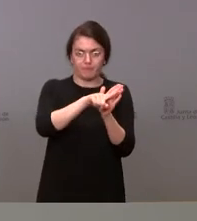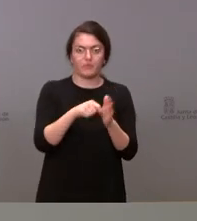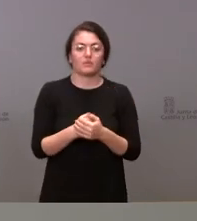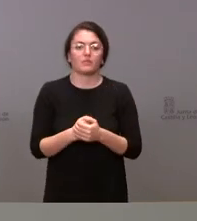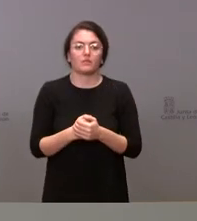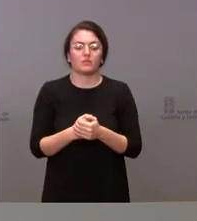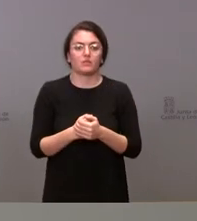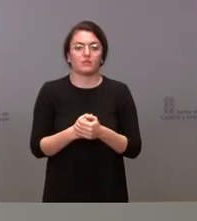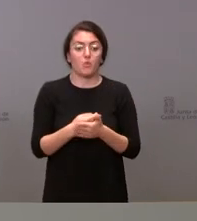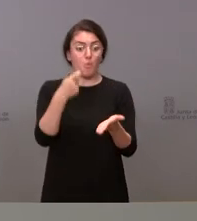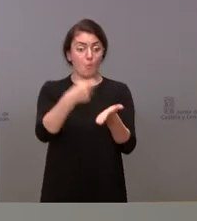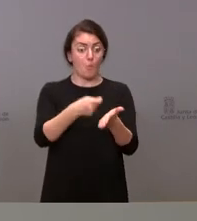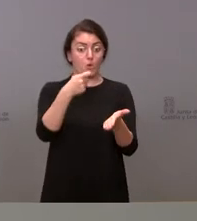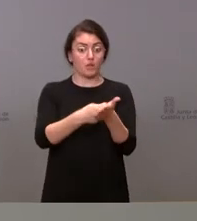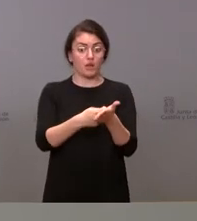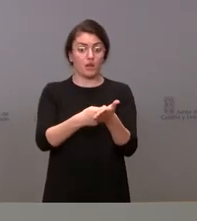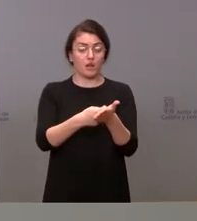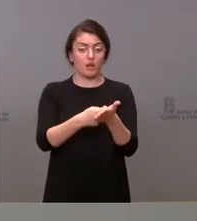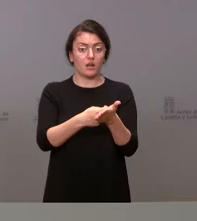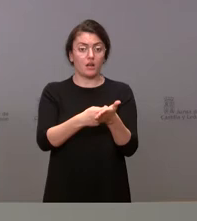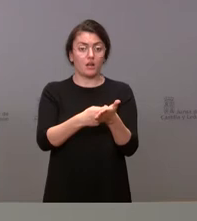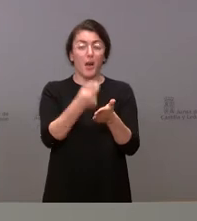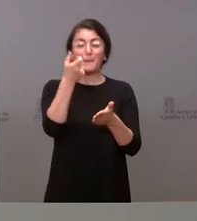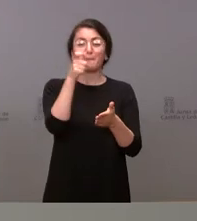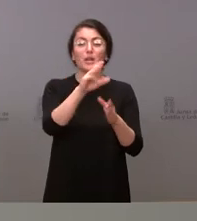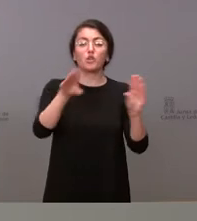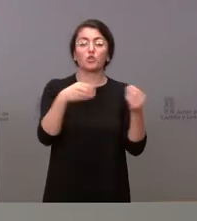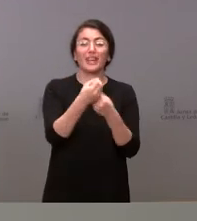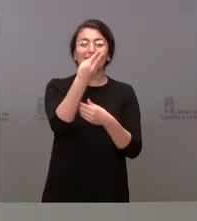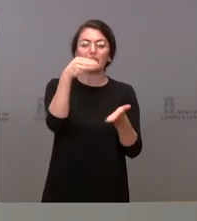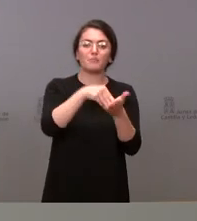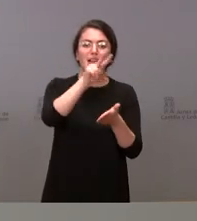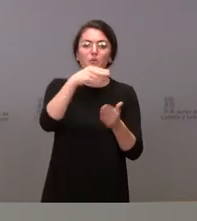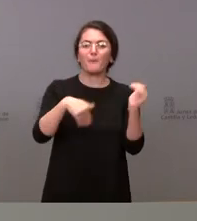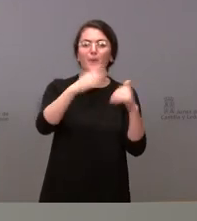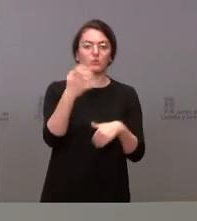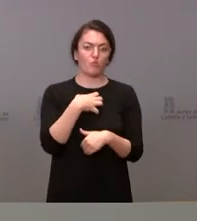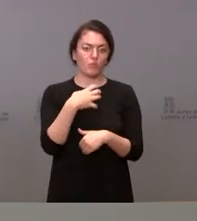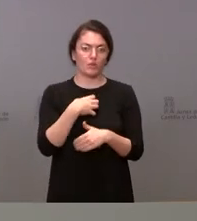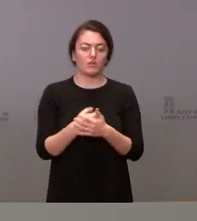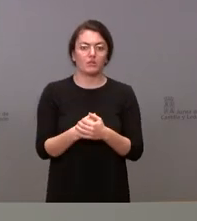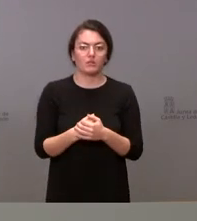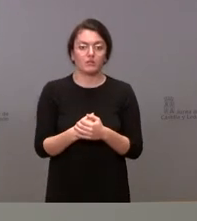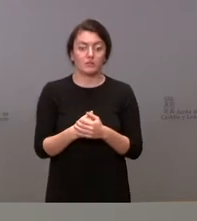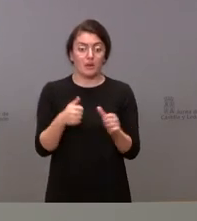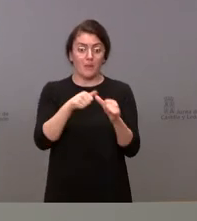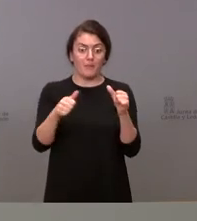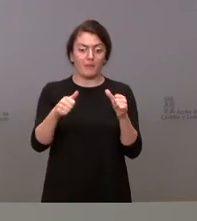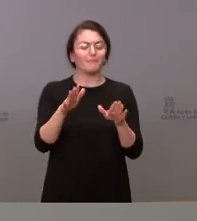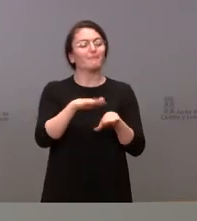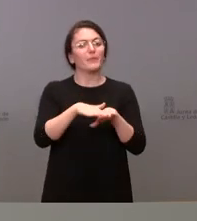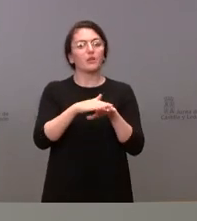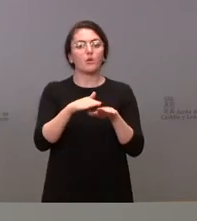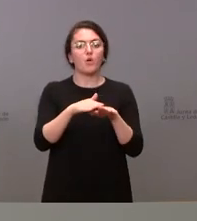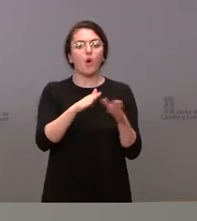multas coercitivas no pueden superar, diríamos, la cuantía total de 3.000 euros. Digamos que a partir del cuarto periodo, serían